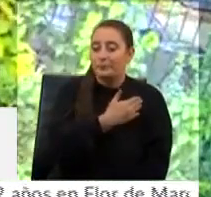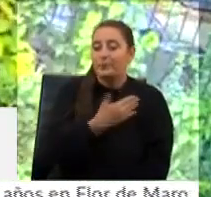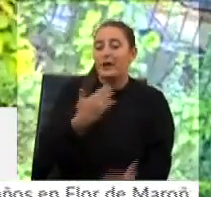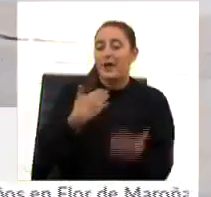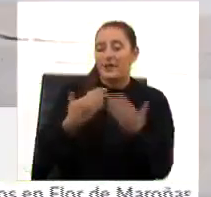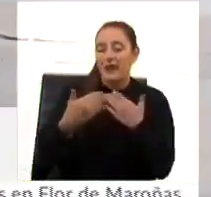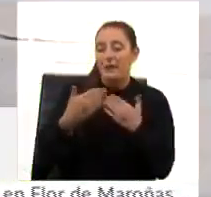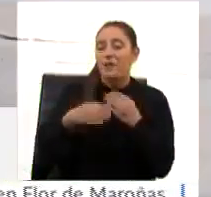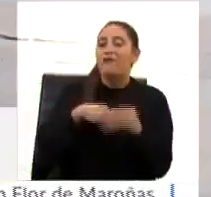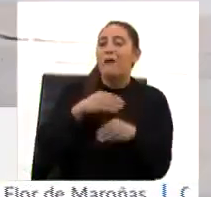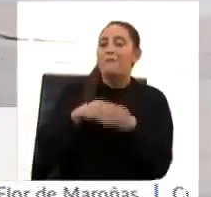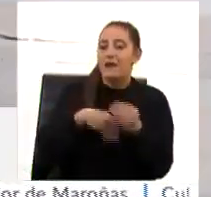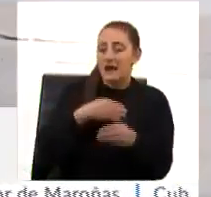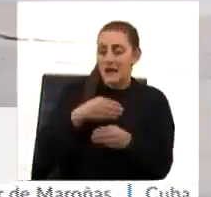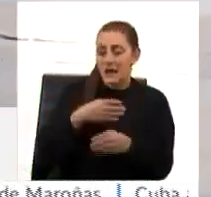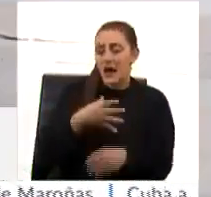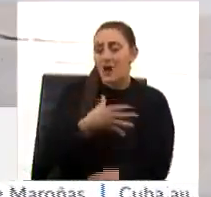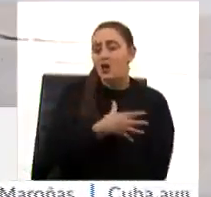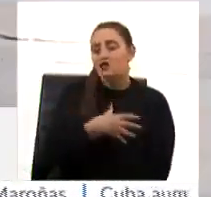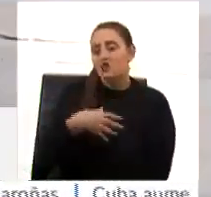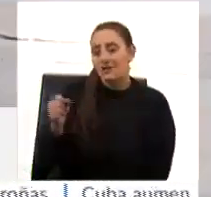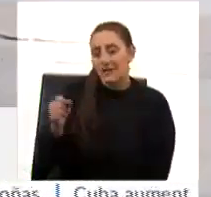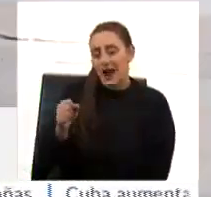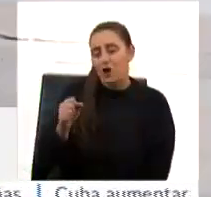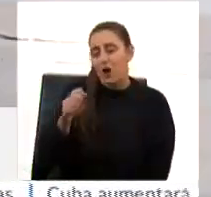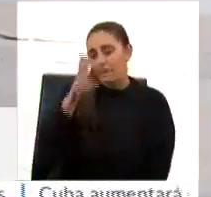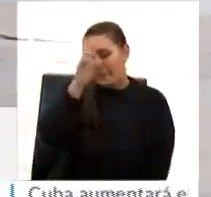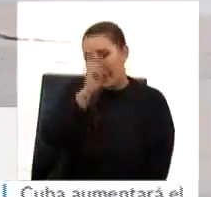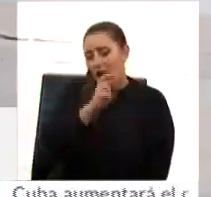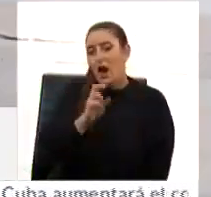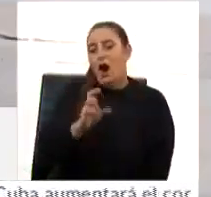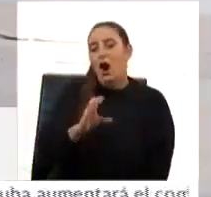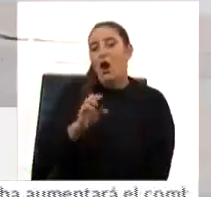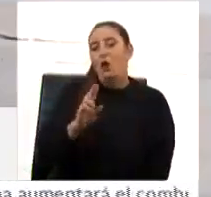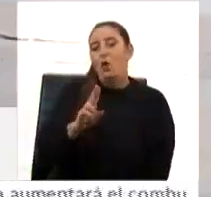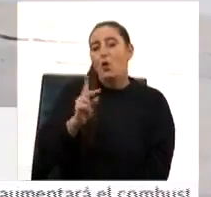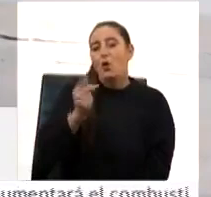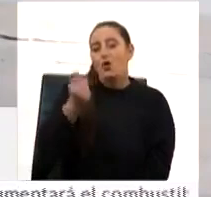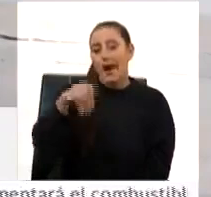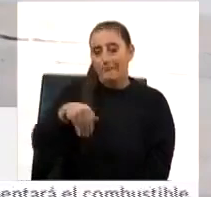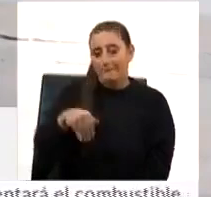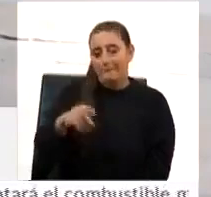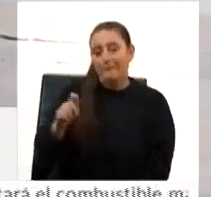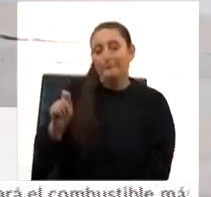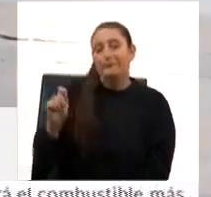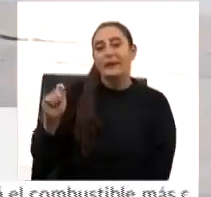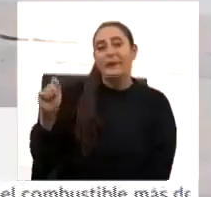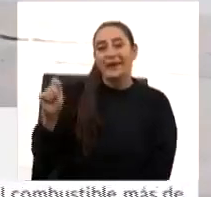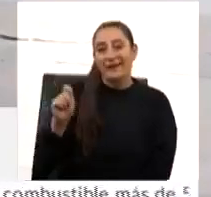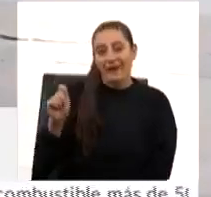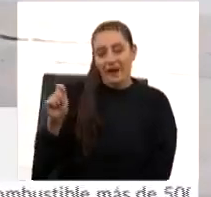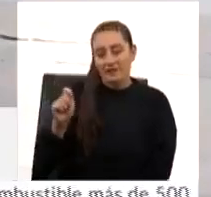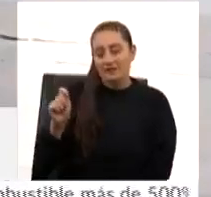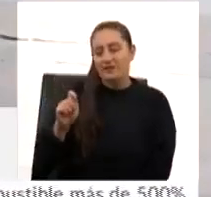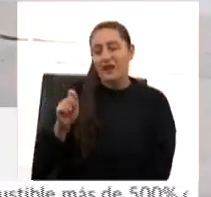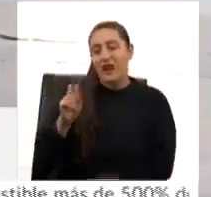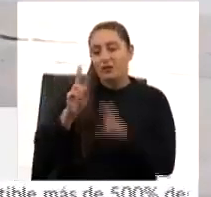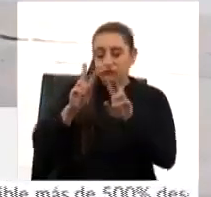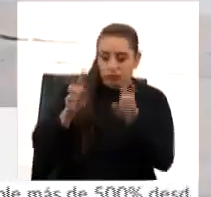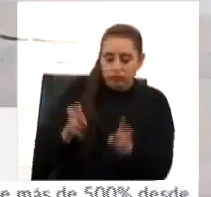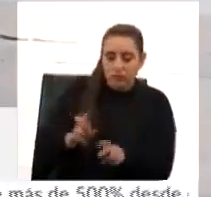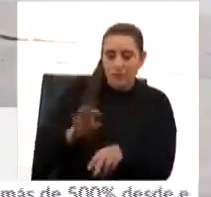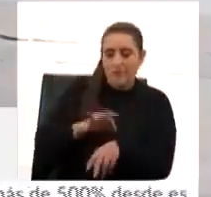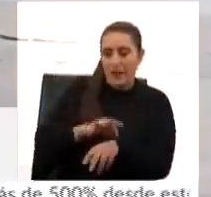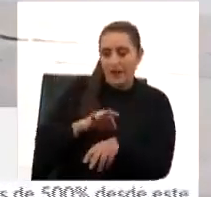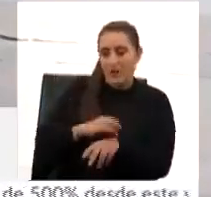con familiares, fue trasladado al CUDAM, donde allí en la emergencia lo asistieron. Y